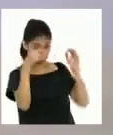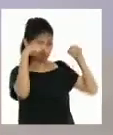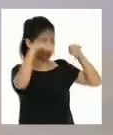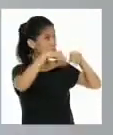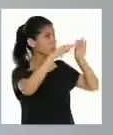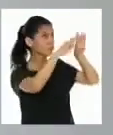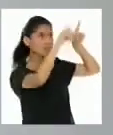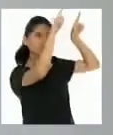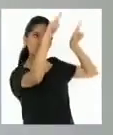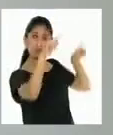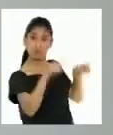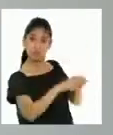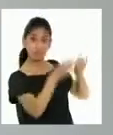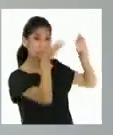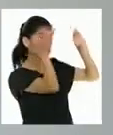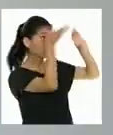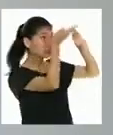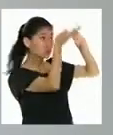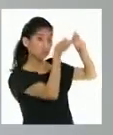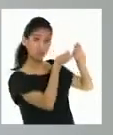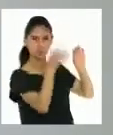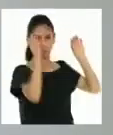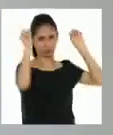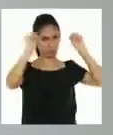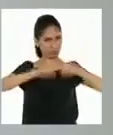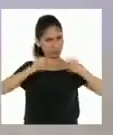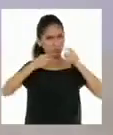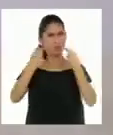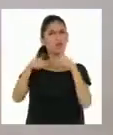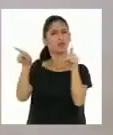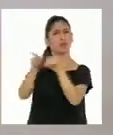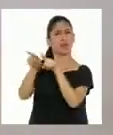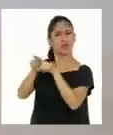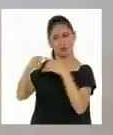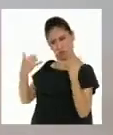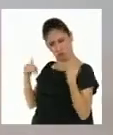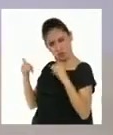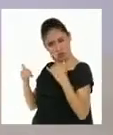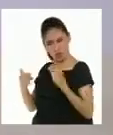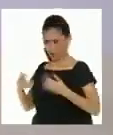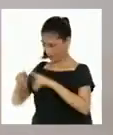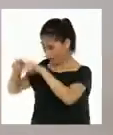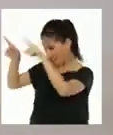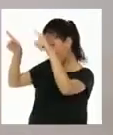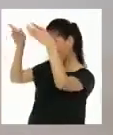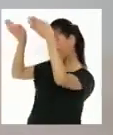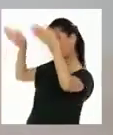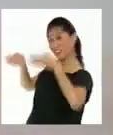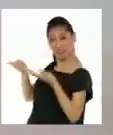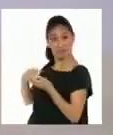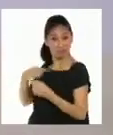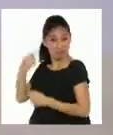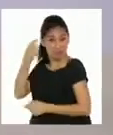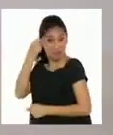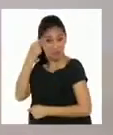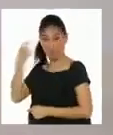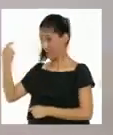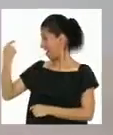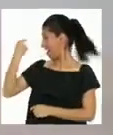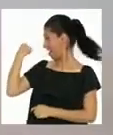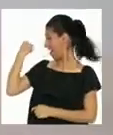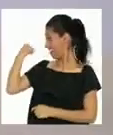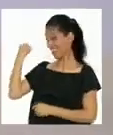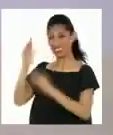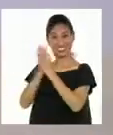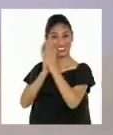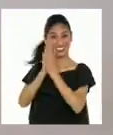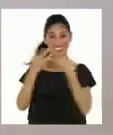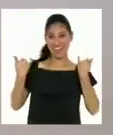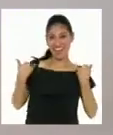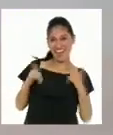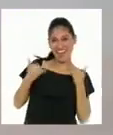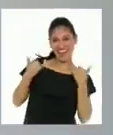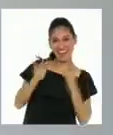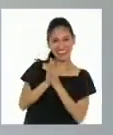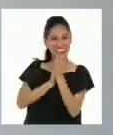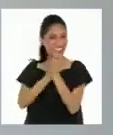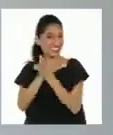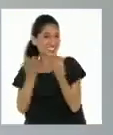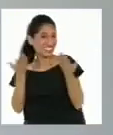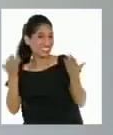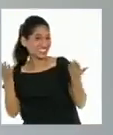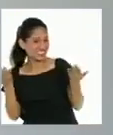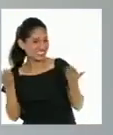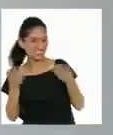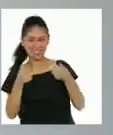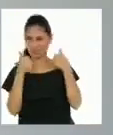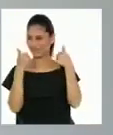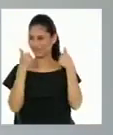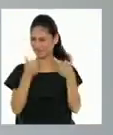juegos. ¿Dónde podríamos colocarla? Pues creo que en el fondo, porque ese es mi rincón de juegos.